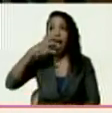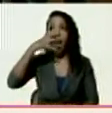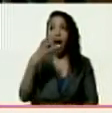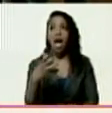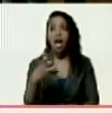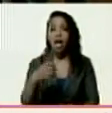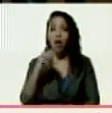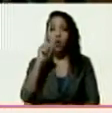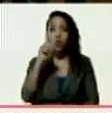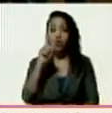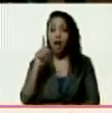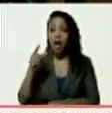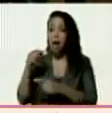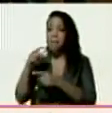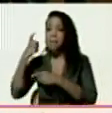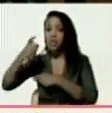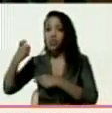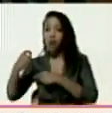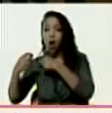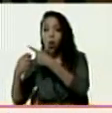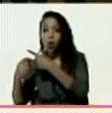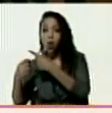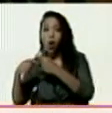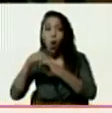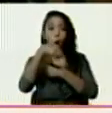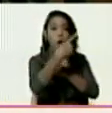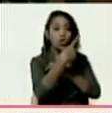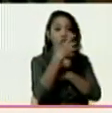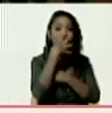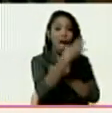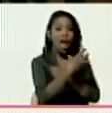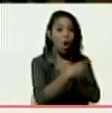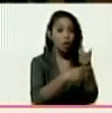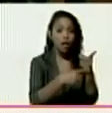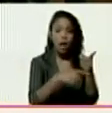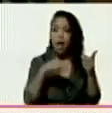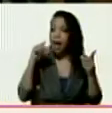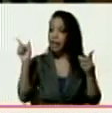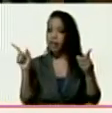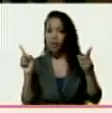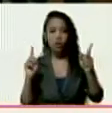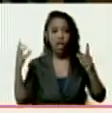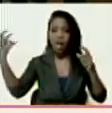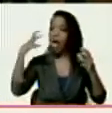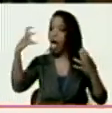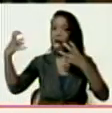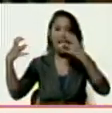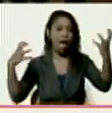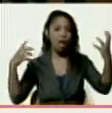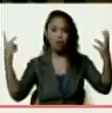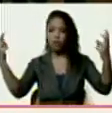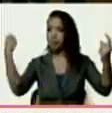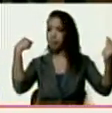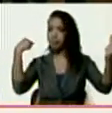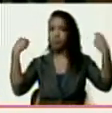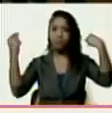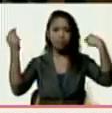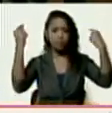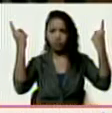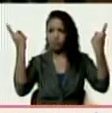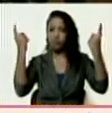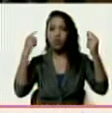ayer te gritaba uno una cosa, te gritaba otra cosa. Te gritaban por aquí uno una cosa y te gritaba otra cosa. Si tú te pones a revisar los